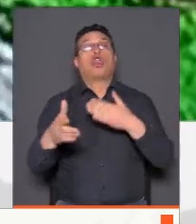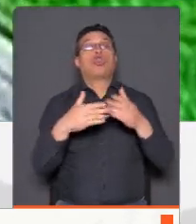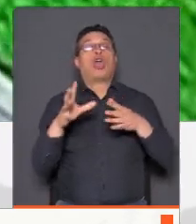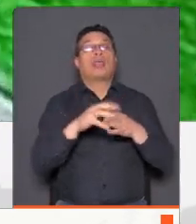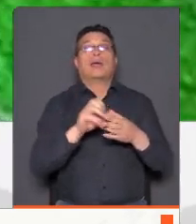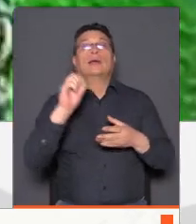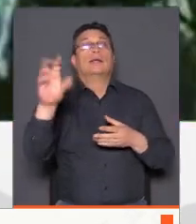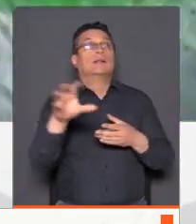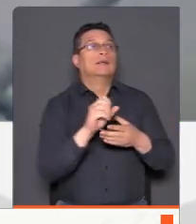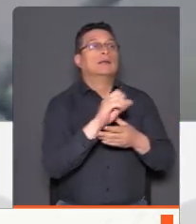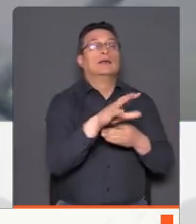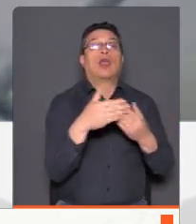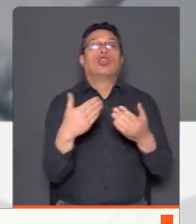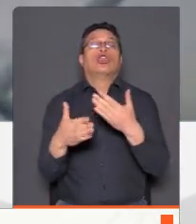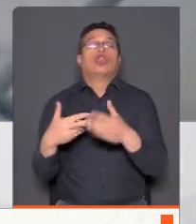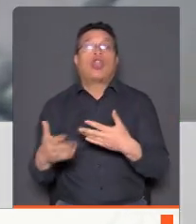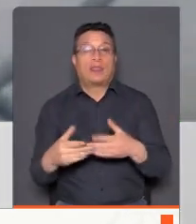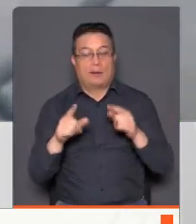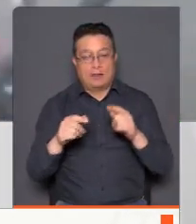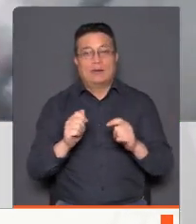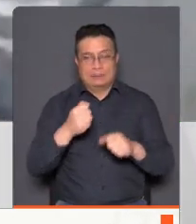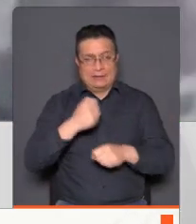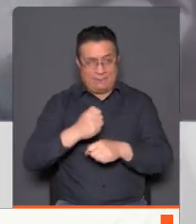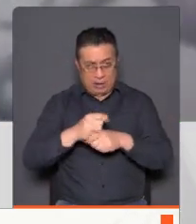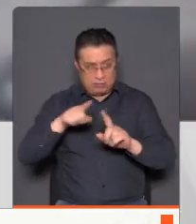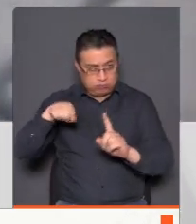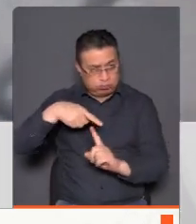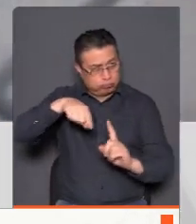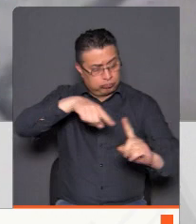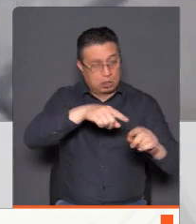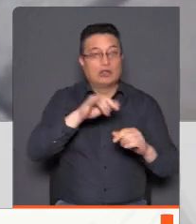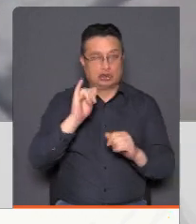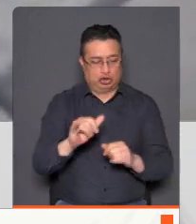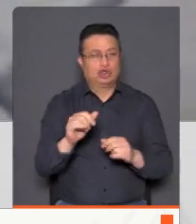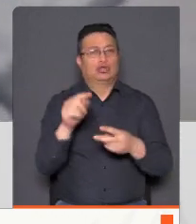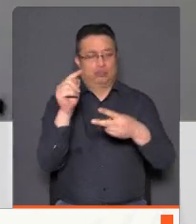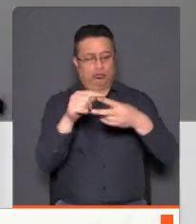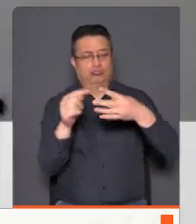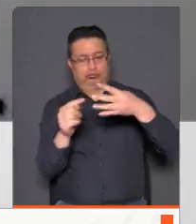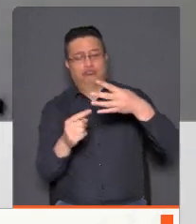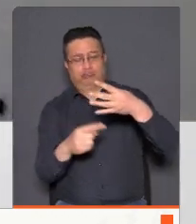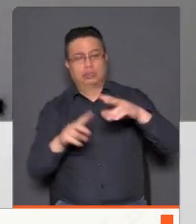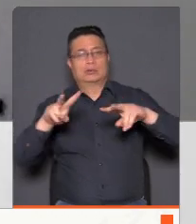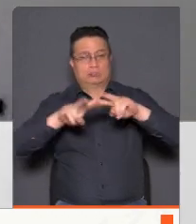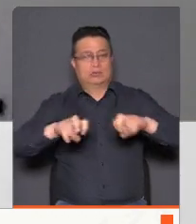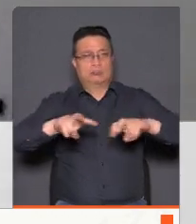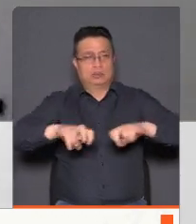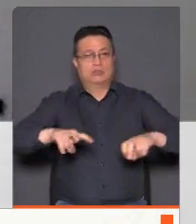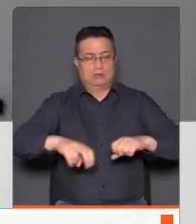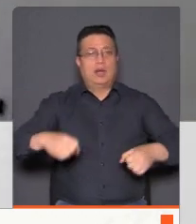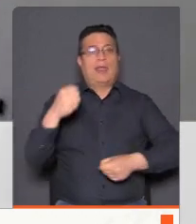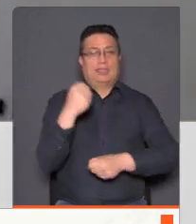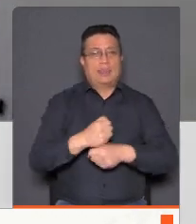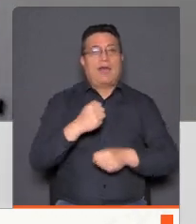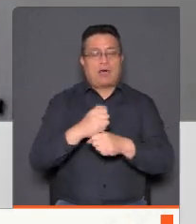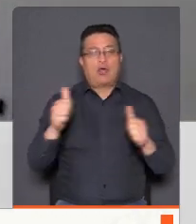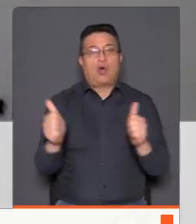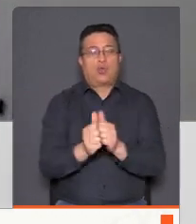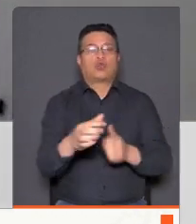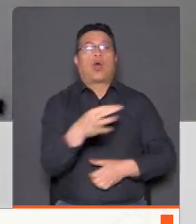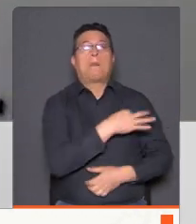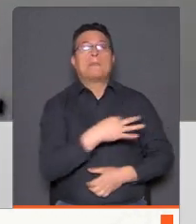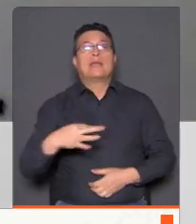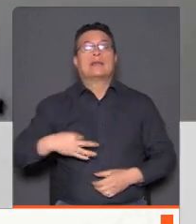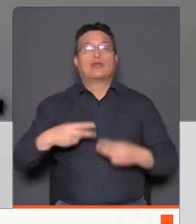está trabajando en ese sentido para tratar de revertir este? Hay varias líneas, una son las líneas investigativas que se hacen en un trabajo, ¿no es cierto?, con el Ministerio